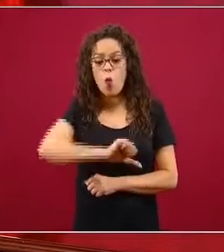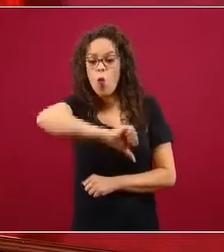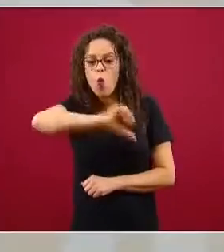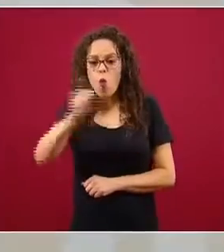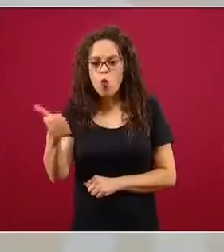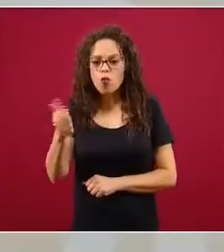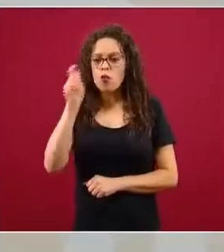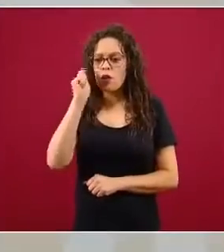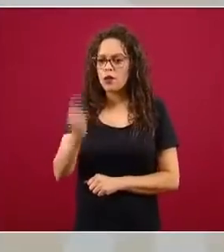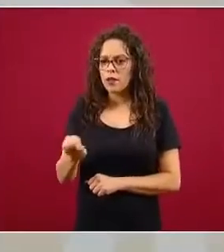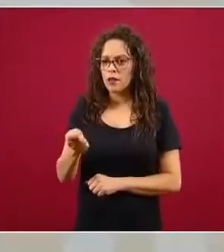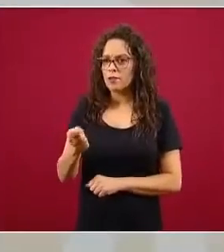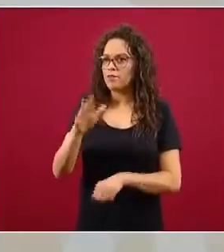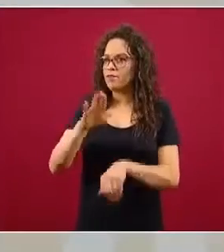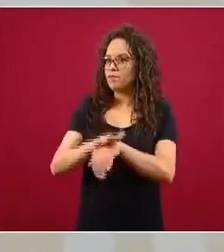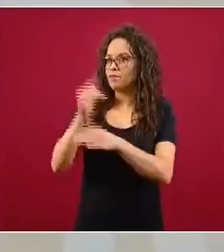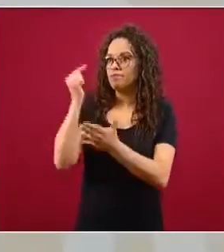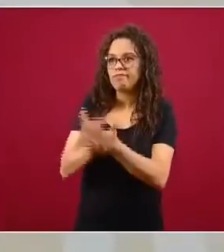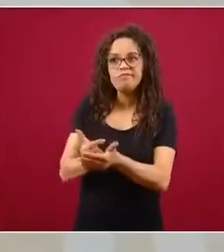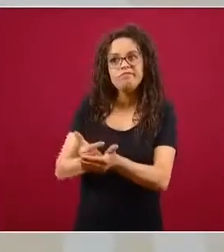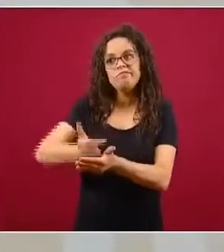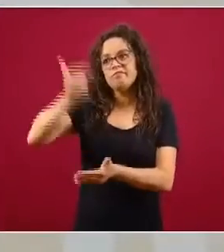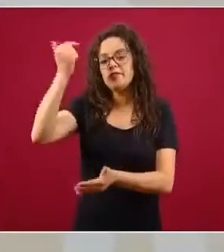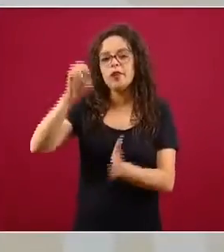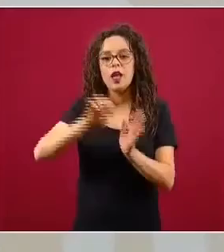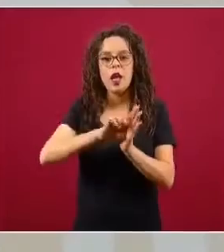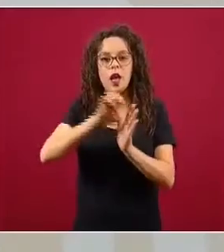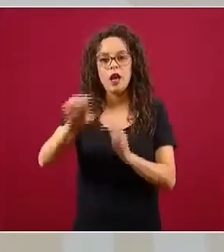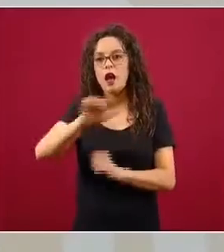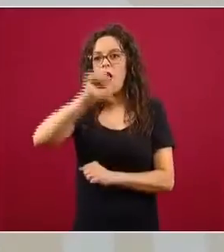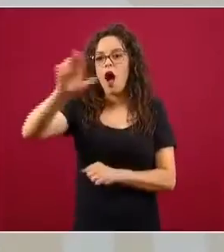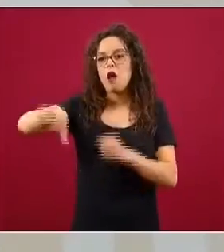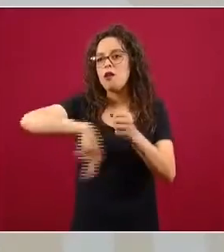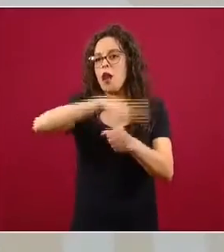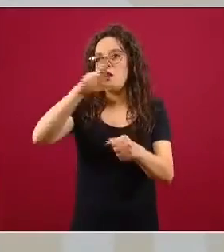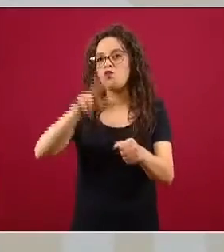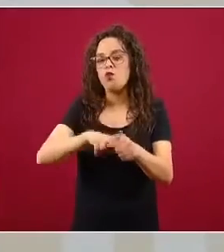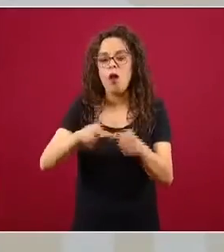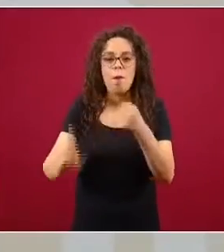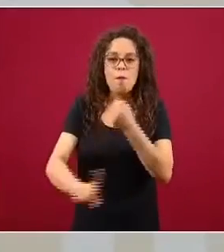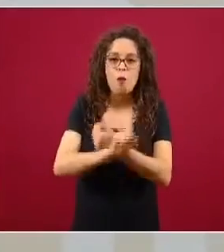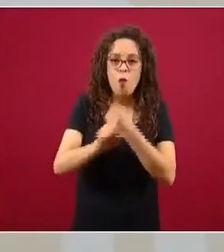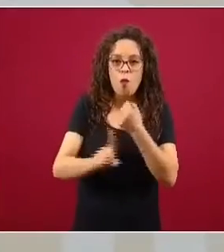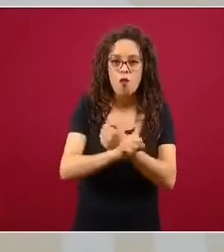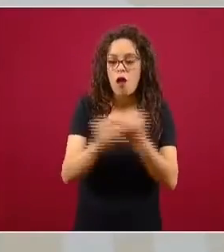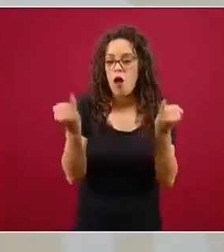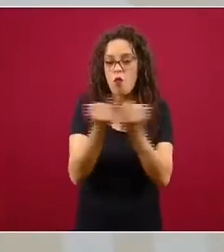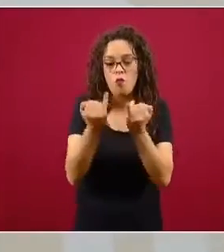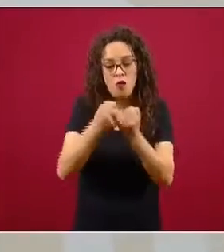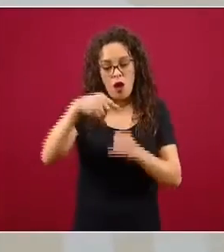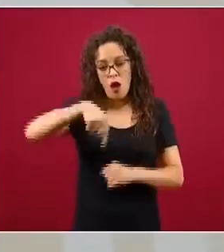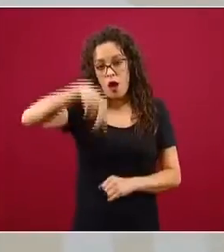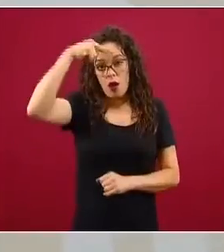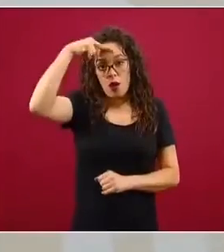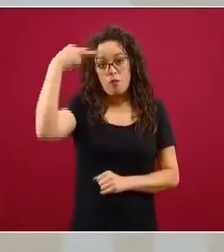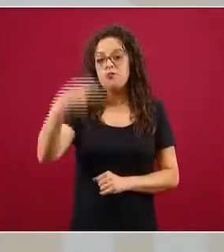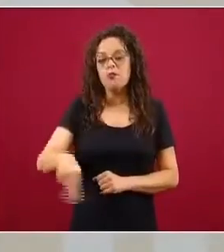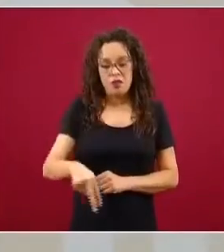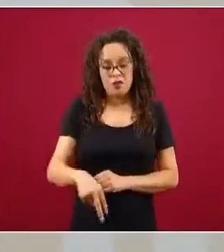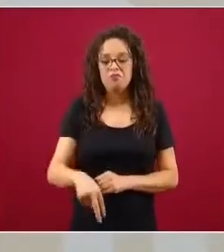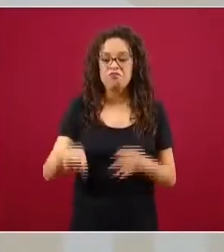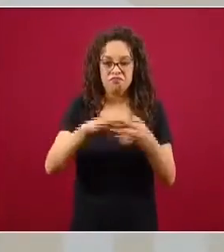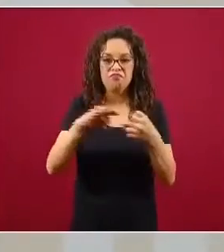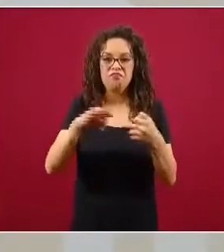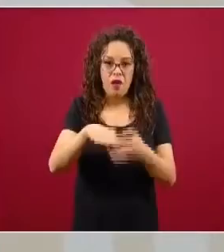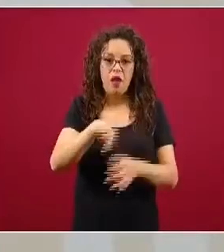situaciones agudas, los desastres naturales, por ejemplo, que también México es propenso a ellos. Con menos